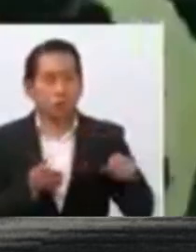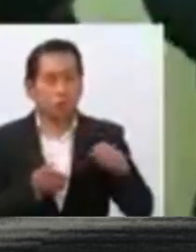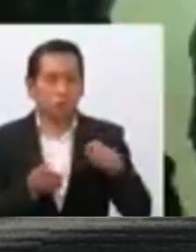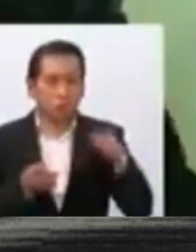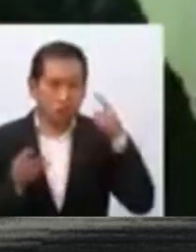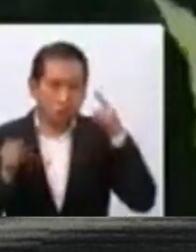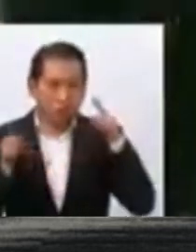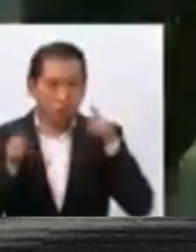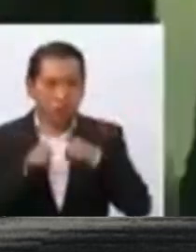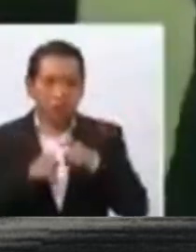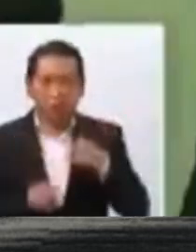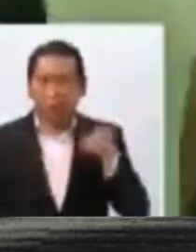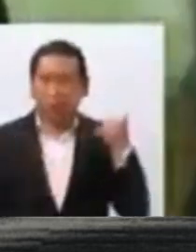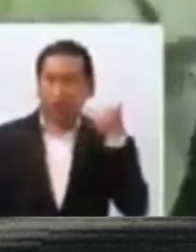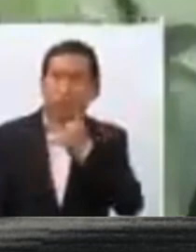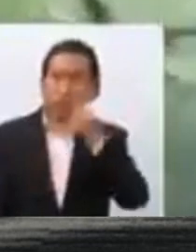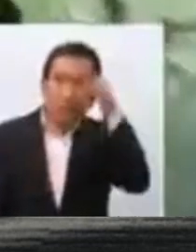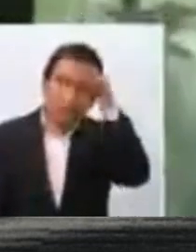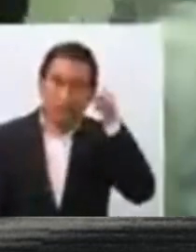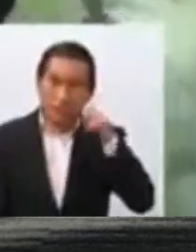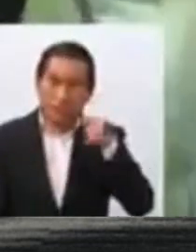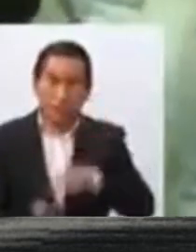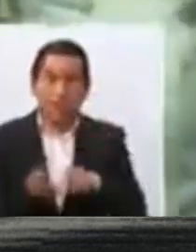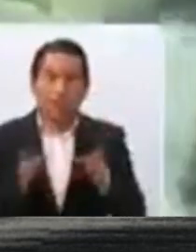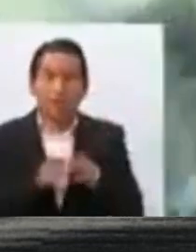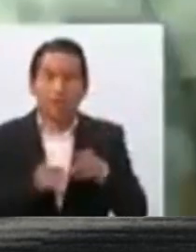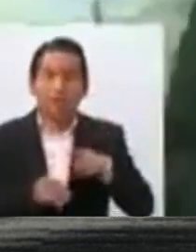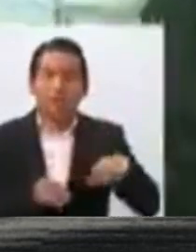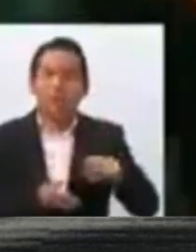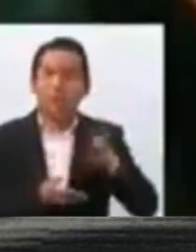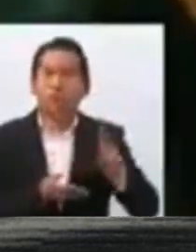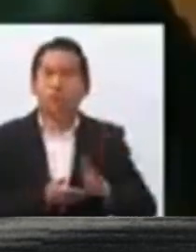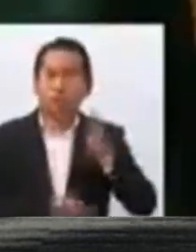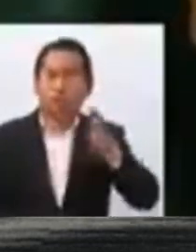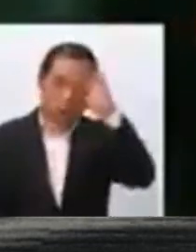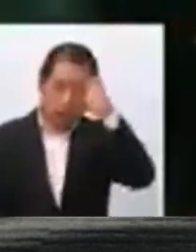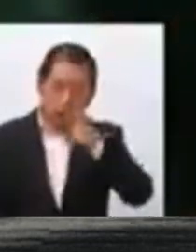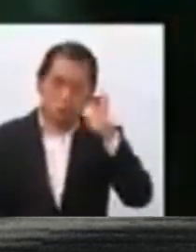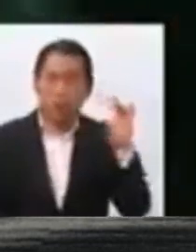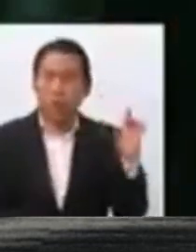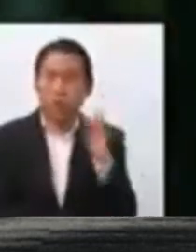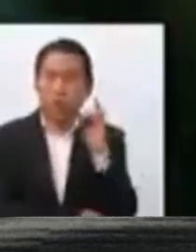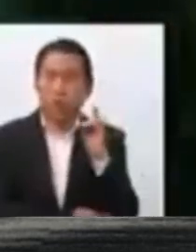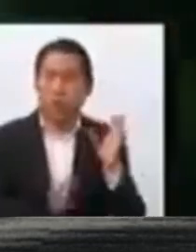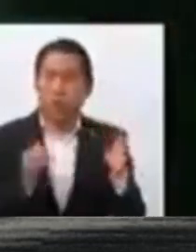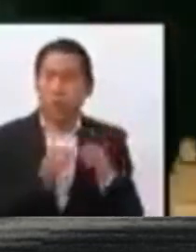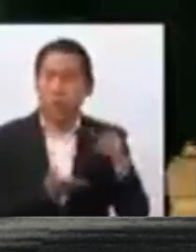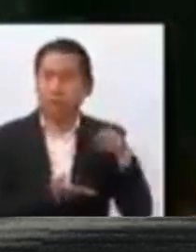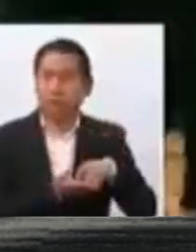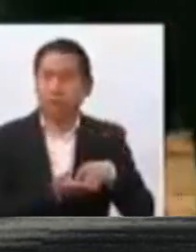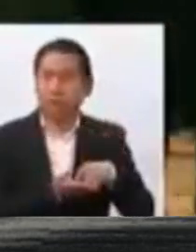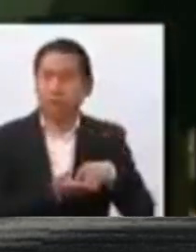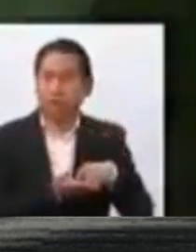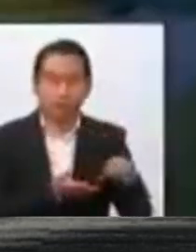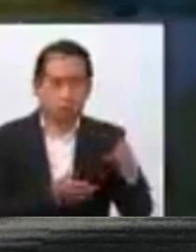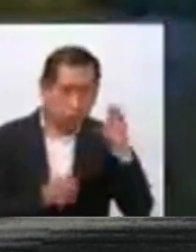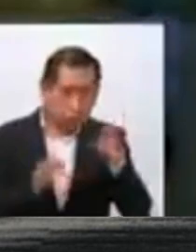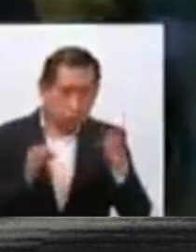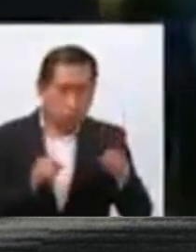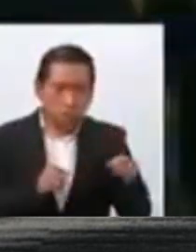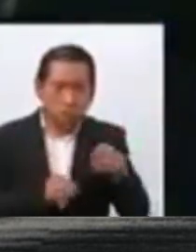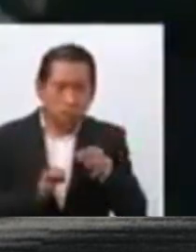llamar a Áñez. Esta reunión se realizó en la Universidad Católica Boliviana en La Paz con el fin de encontrar una